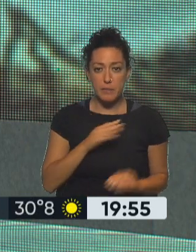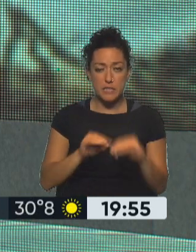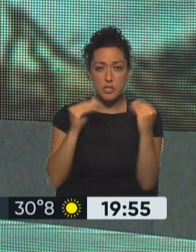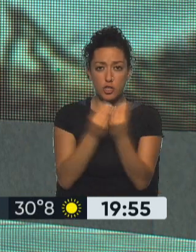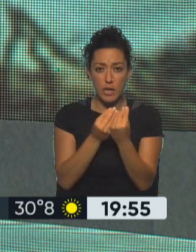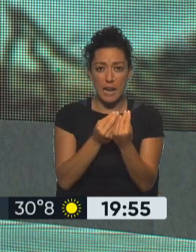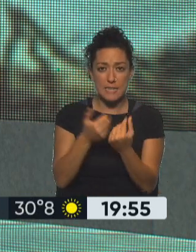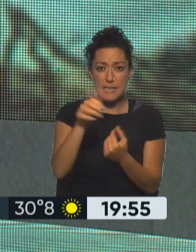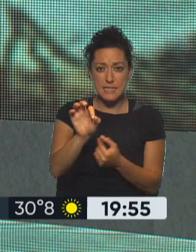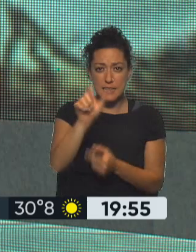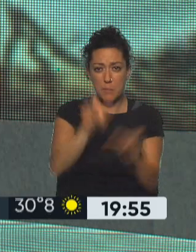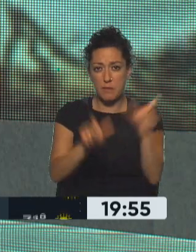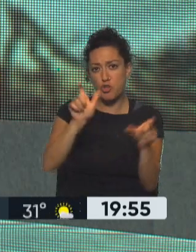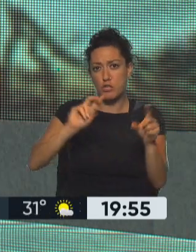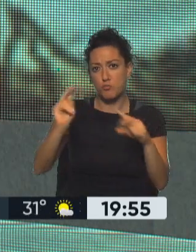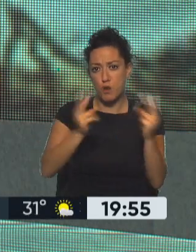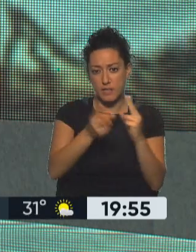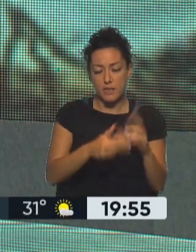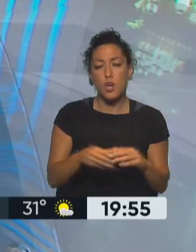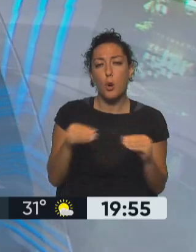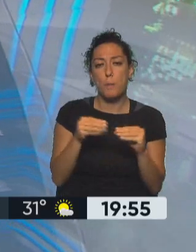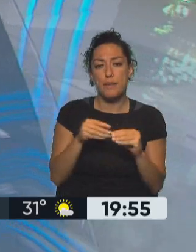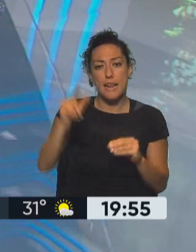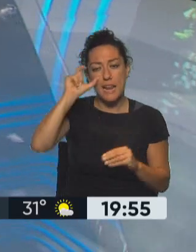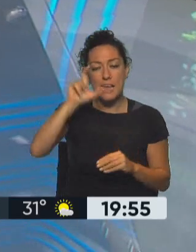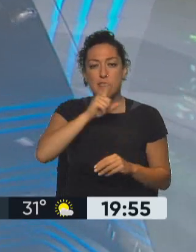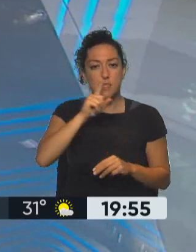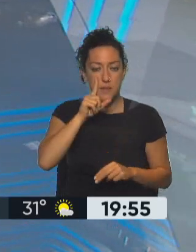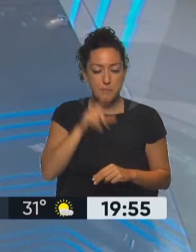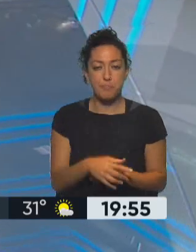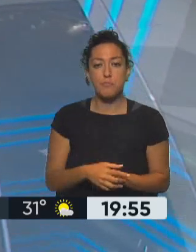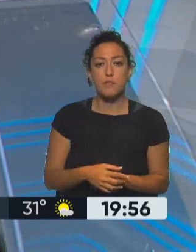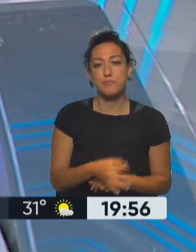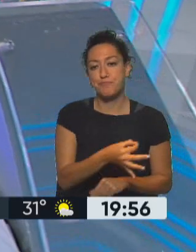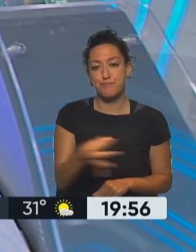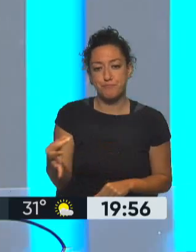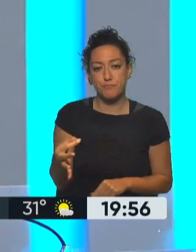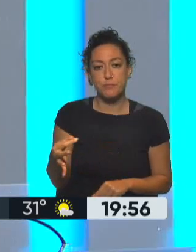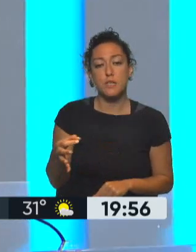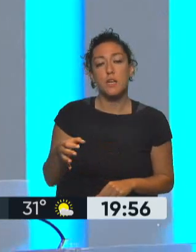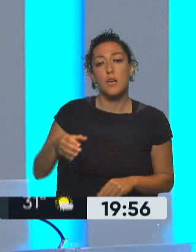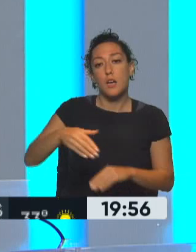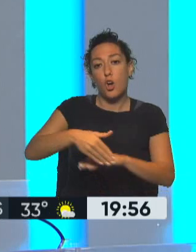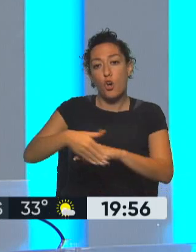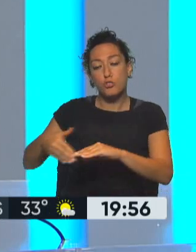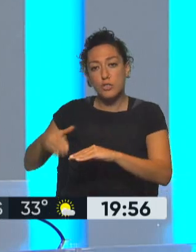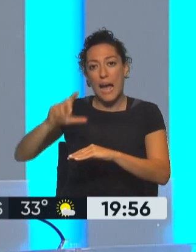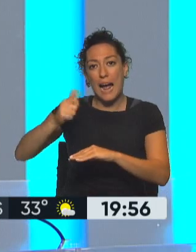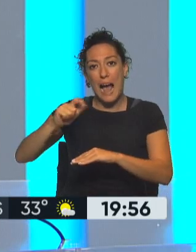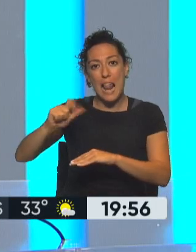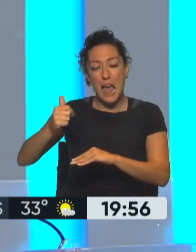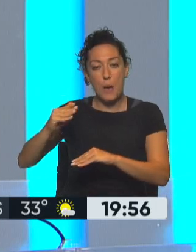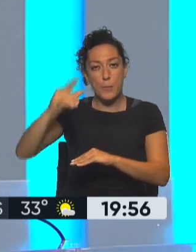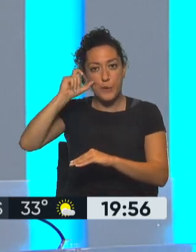sesenta Muertos está Lety Martínez para hablar sobre este tema Leti Sí así es Celia en la costa calabresa más de 60 muertos